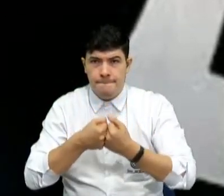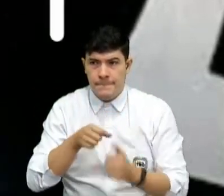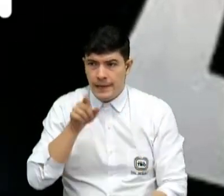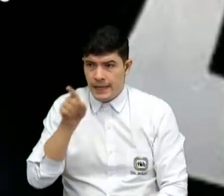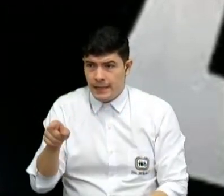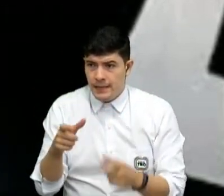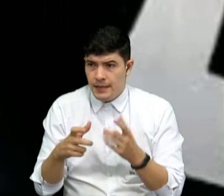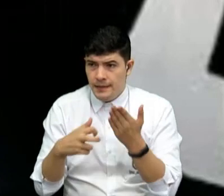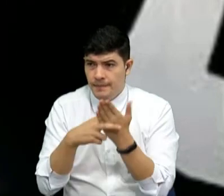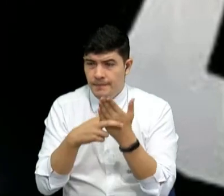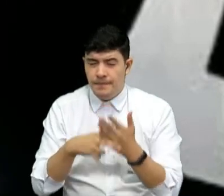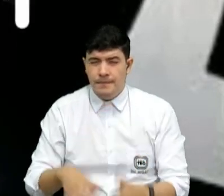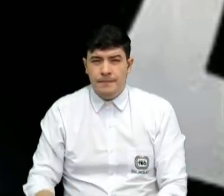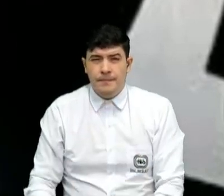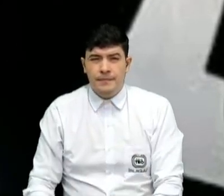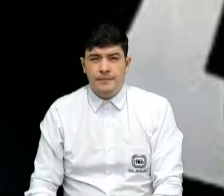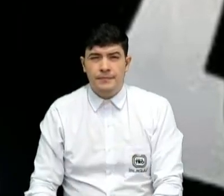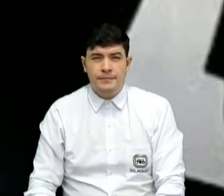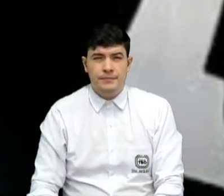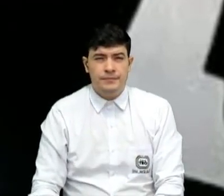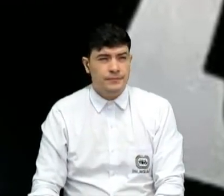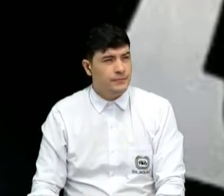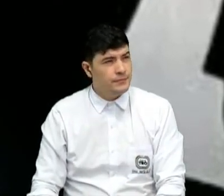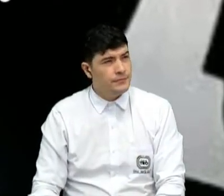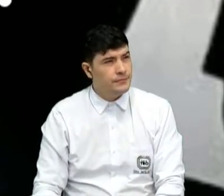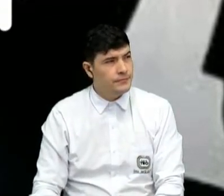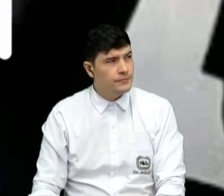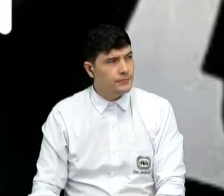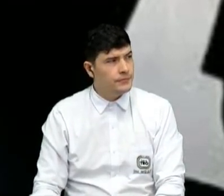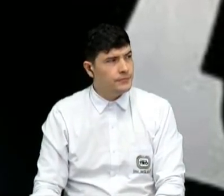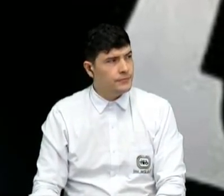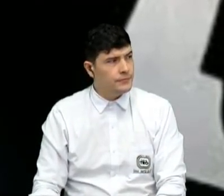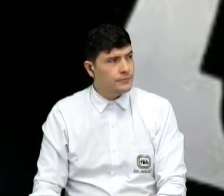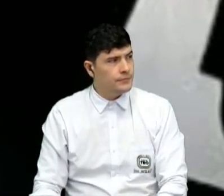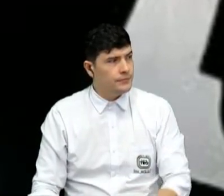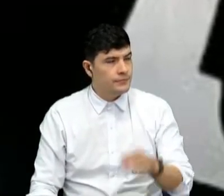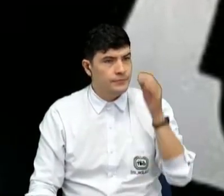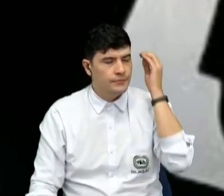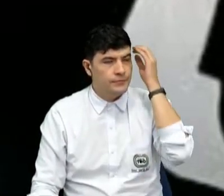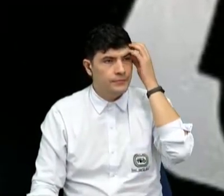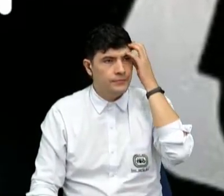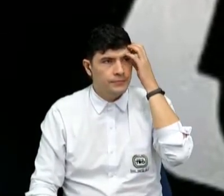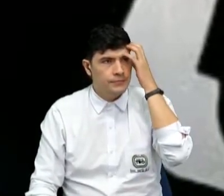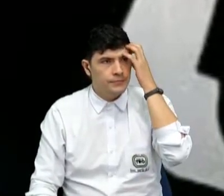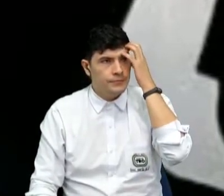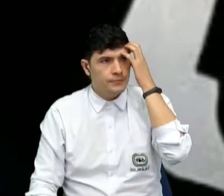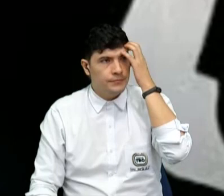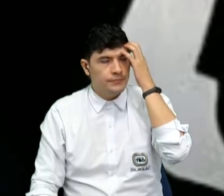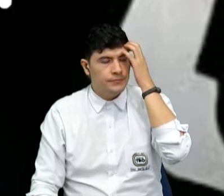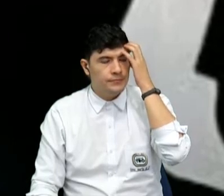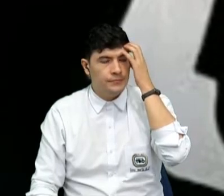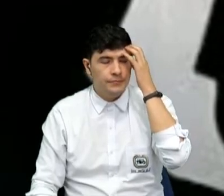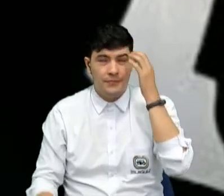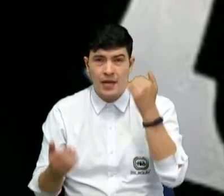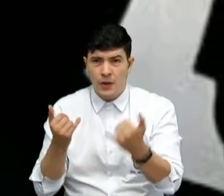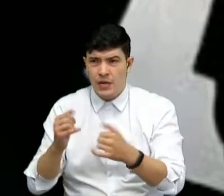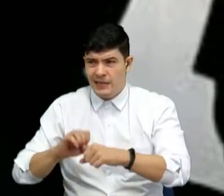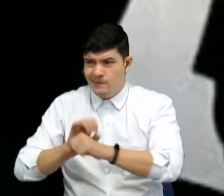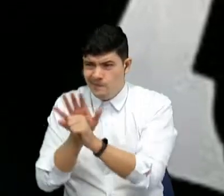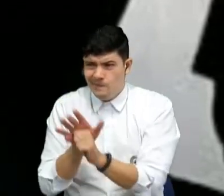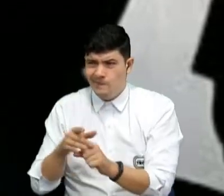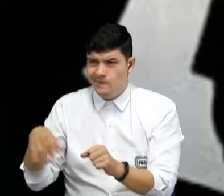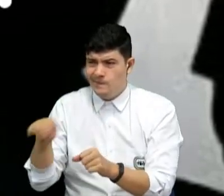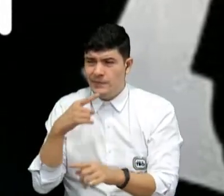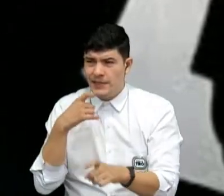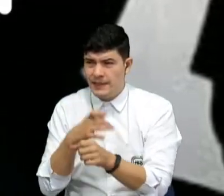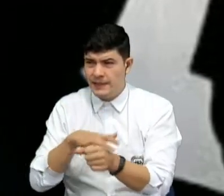bono, por la pandemia que está atravesando lo que es el país, ya sabemos esta crisis que nos está atacando a todos directamente lo que es el COVID-19, también va a